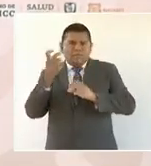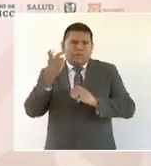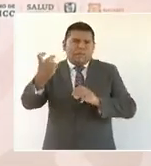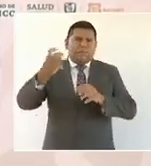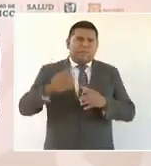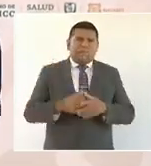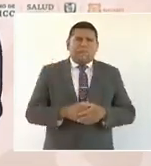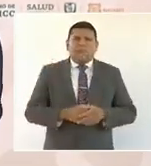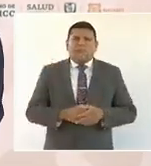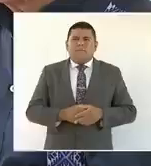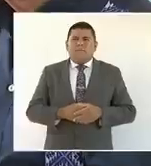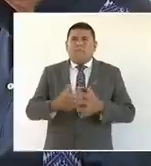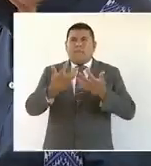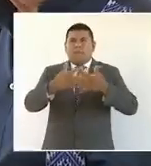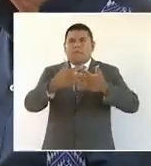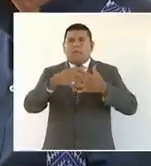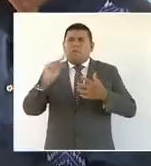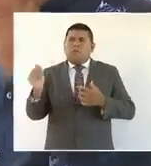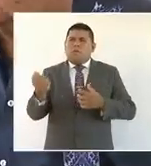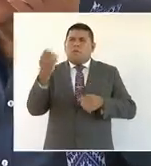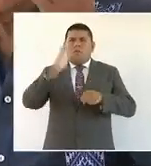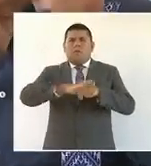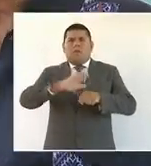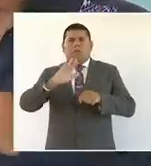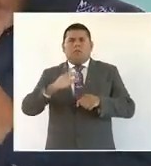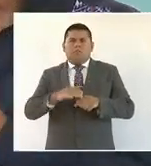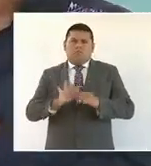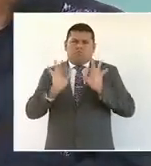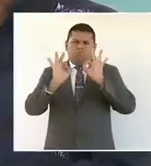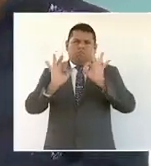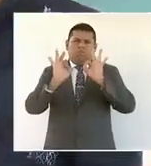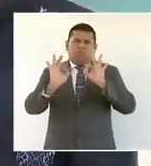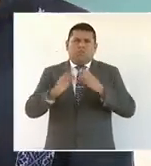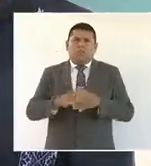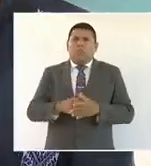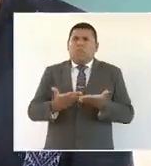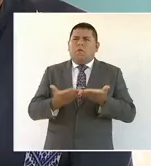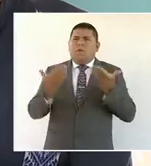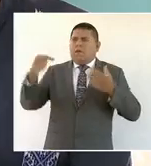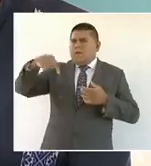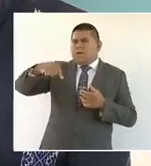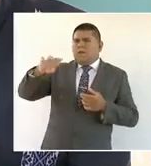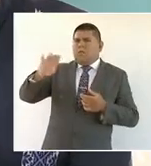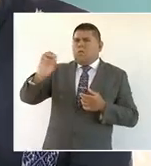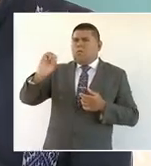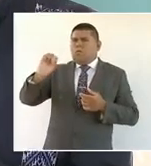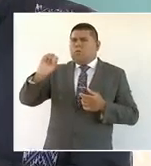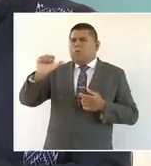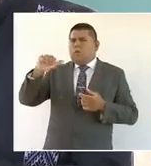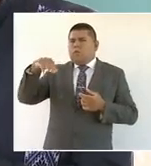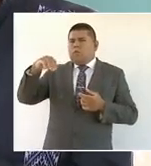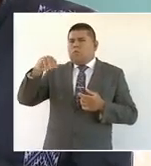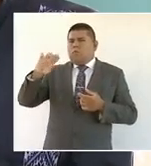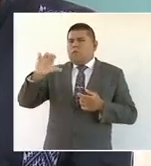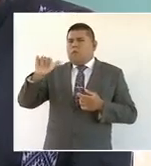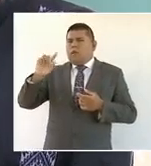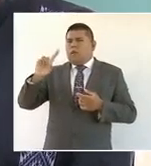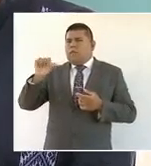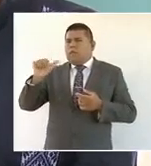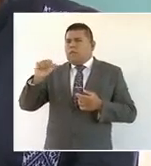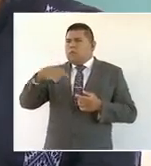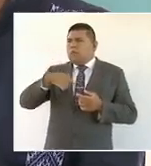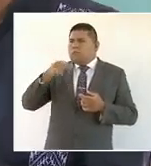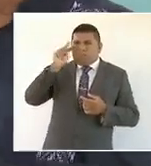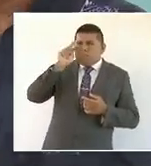que tengan los equipos más avanzados. Me dio gusto ahora, por ejemplo, aquí en Rosa Morada, ya ver que